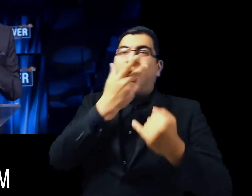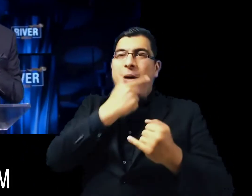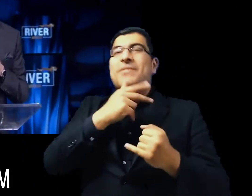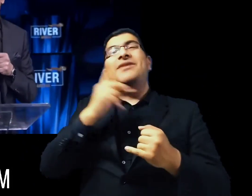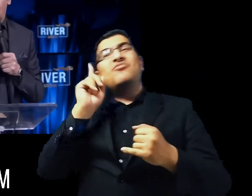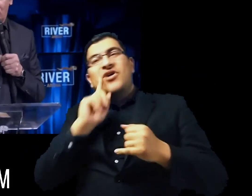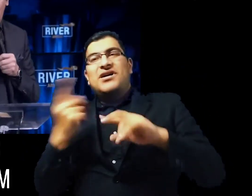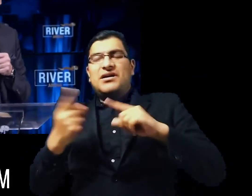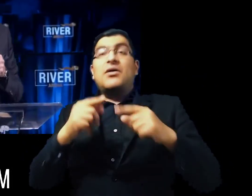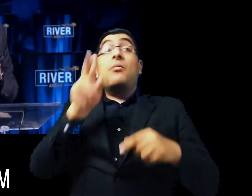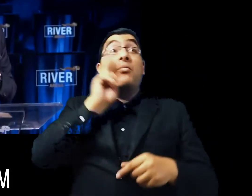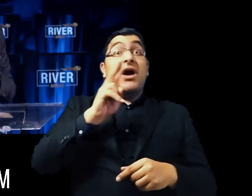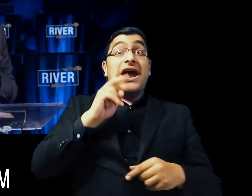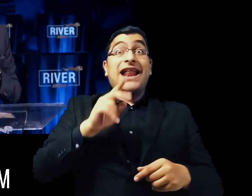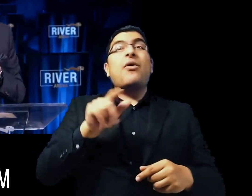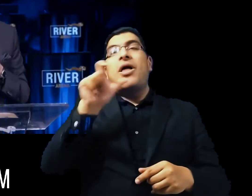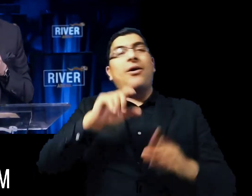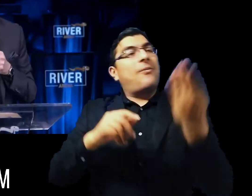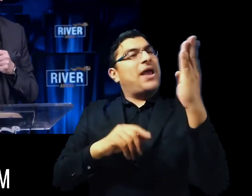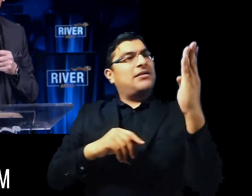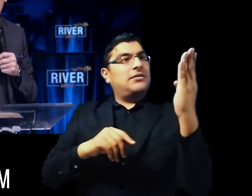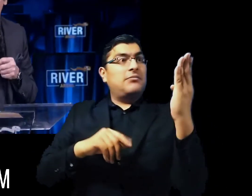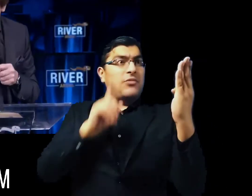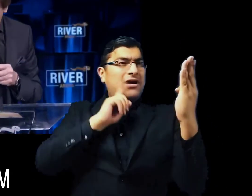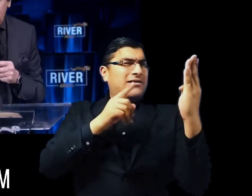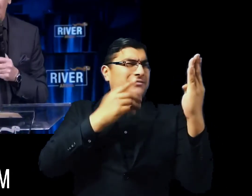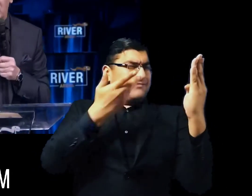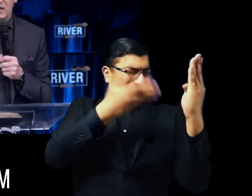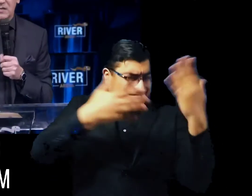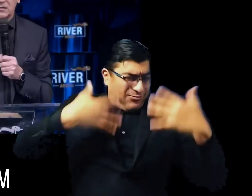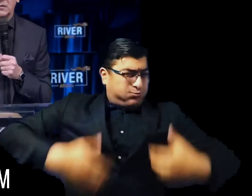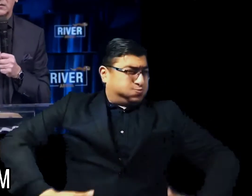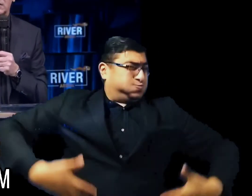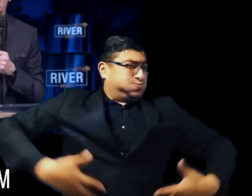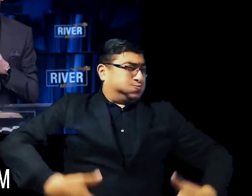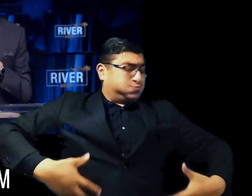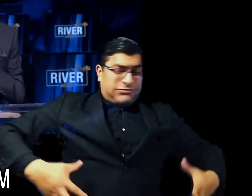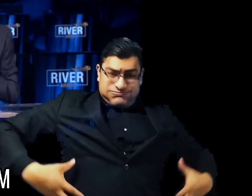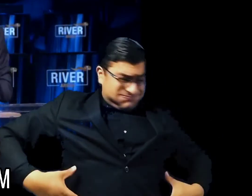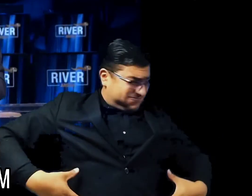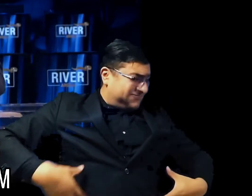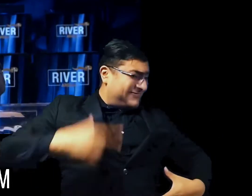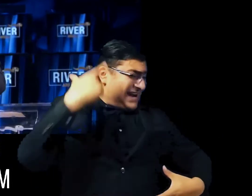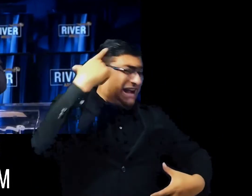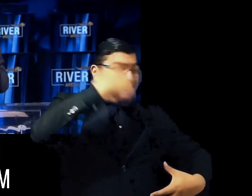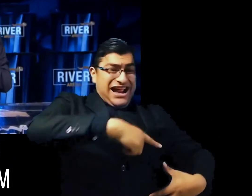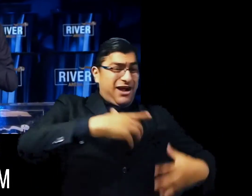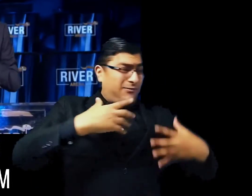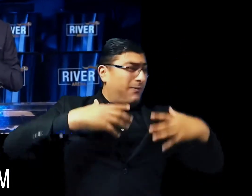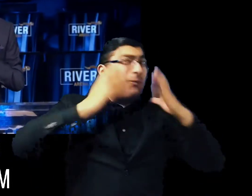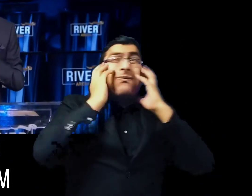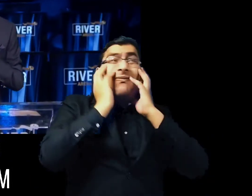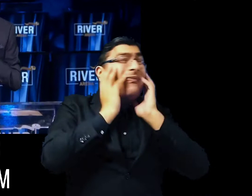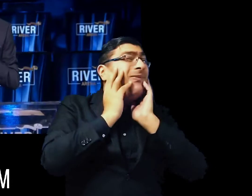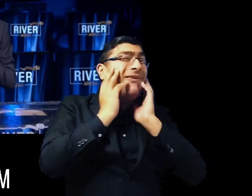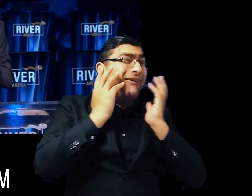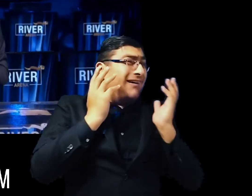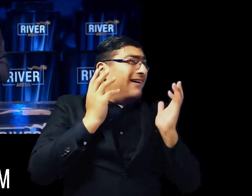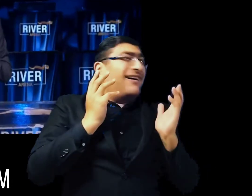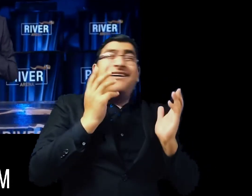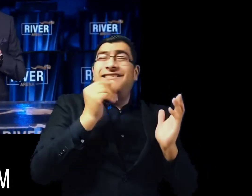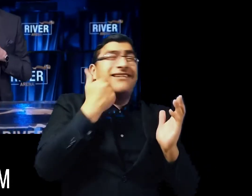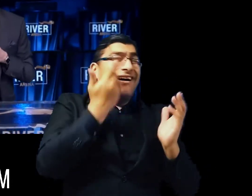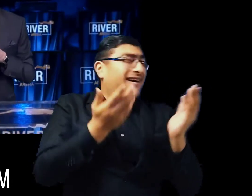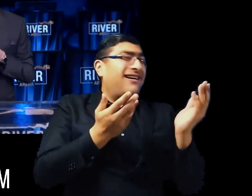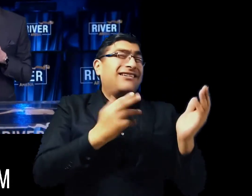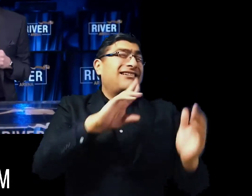espejo, todo lo que veo es una mujer gorda, llena de estrías, de arrugas, que no merece que la quieran. Me voy a